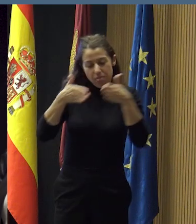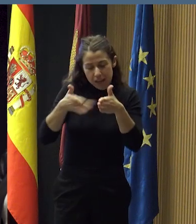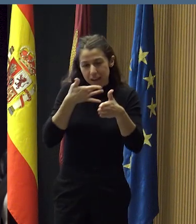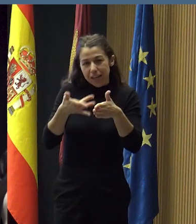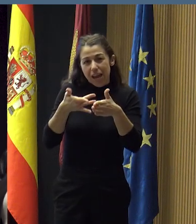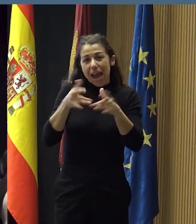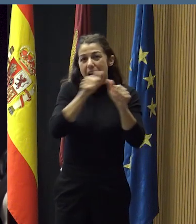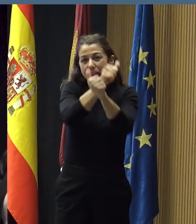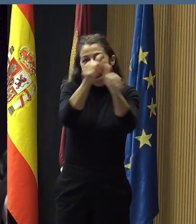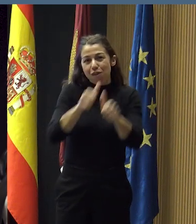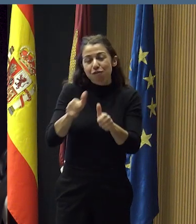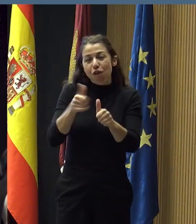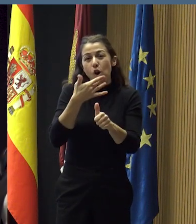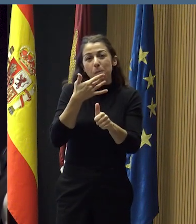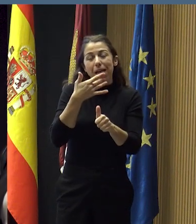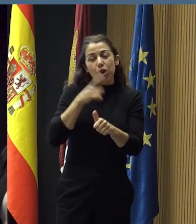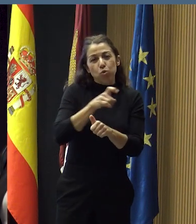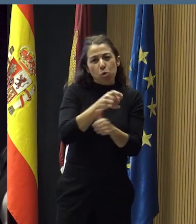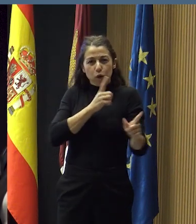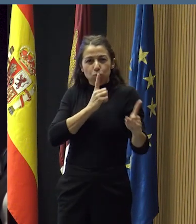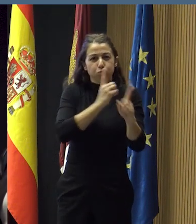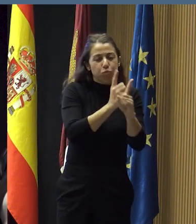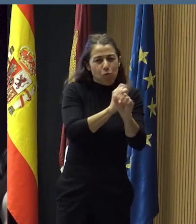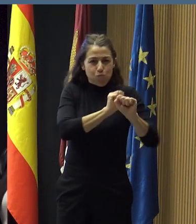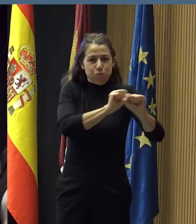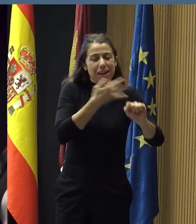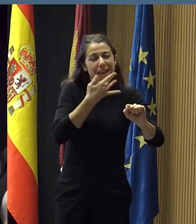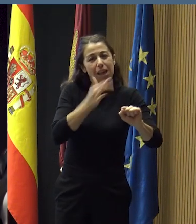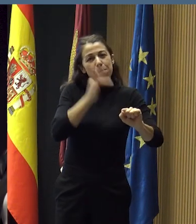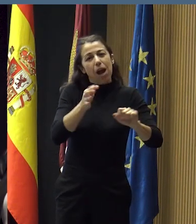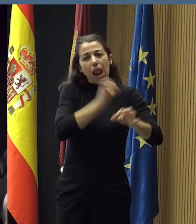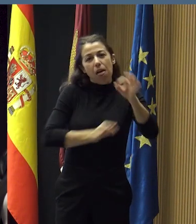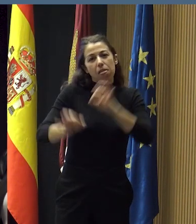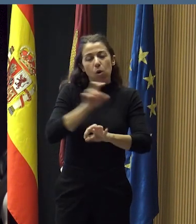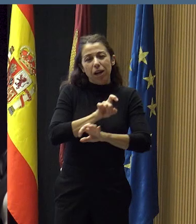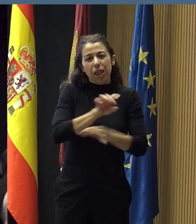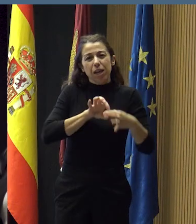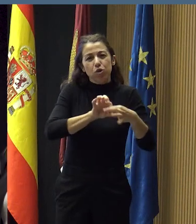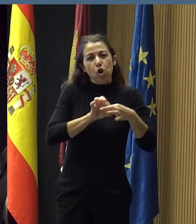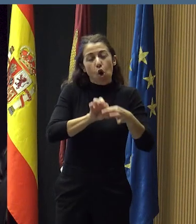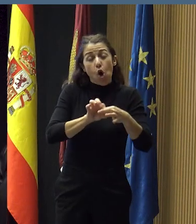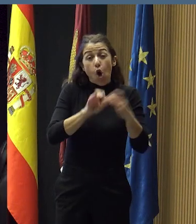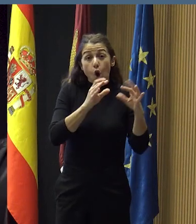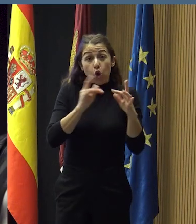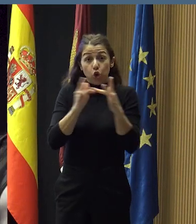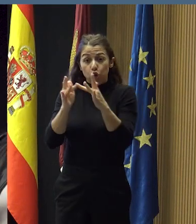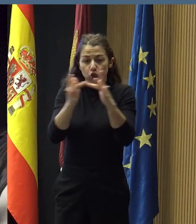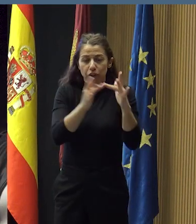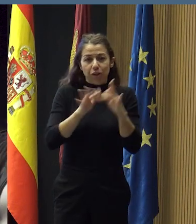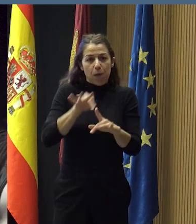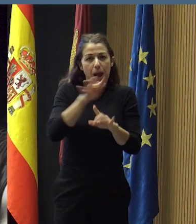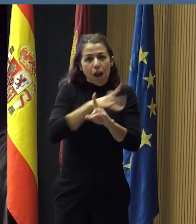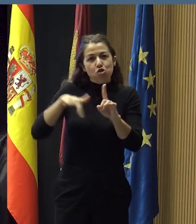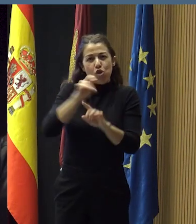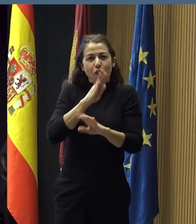los mecanismos de resistencia de los tumores y en cómo las células cancerosas se comunican entre sí y con su